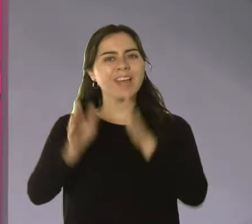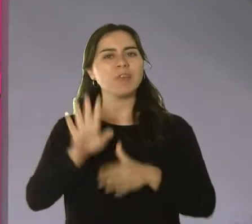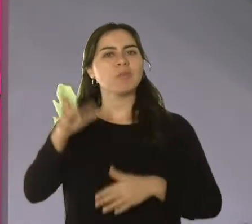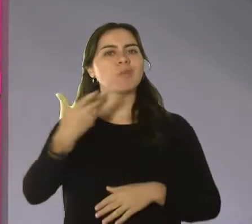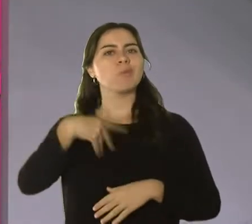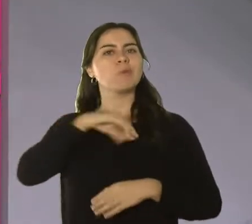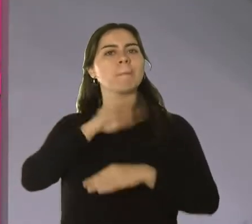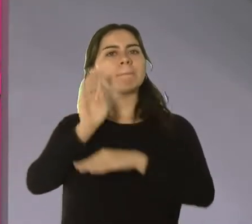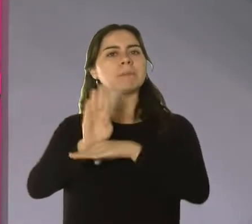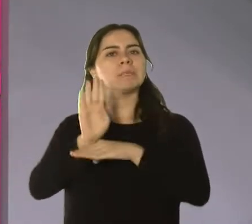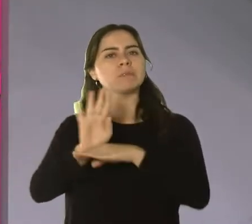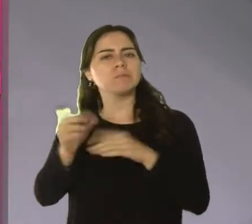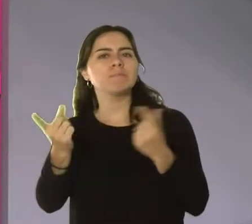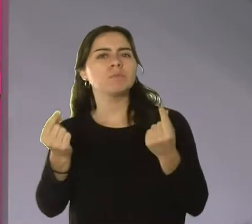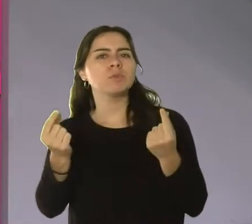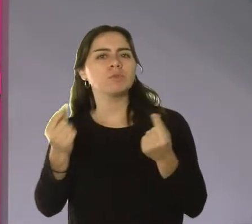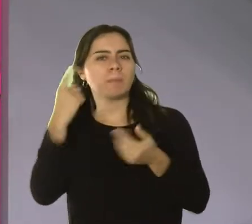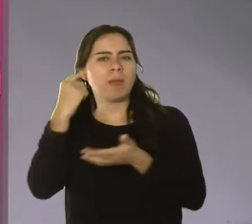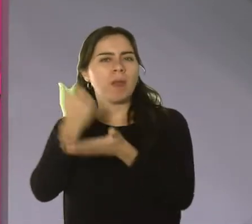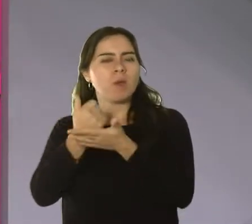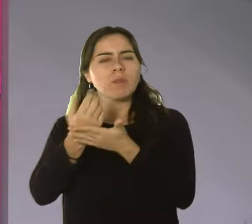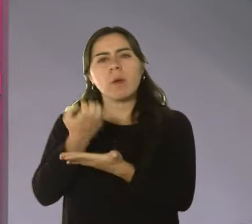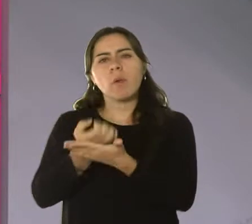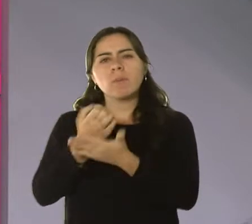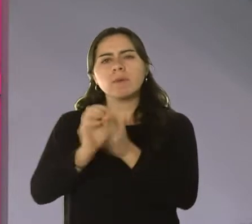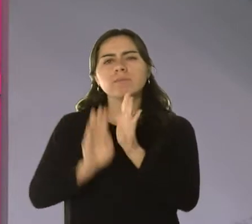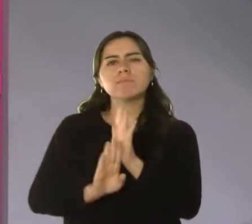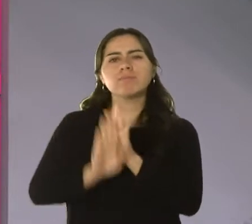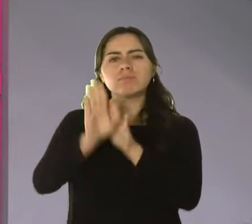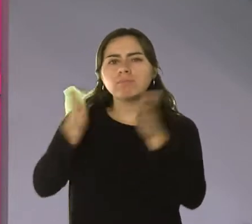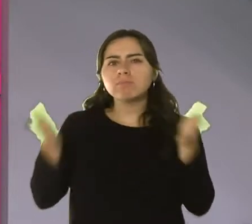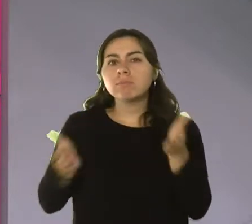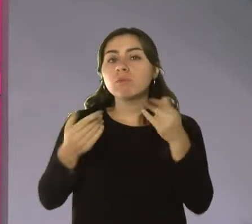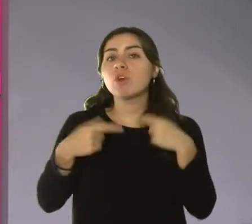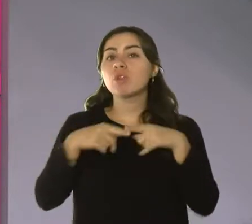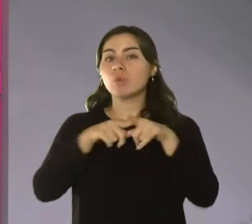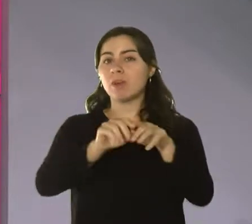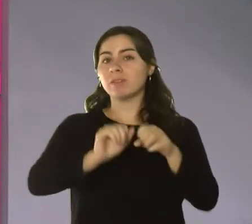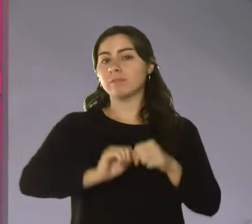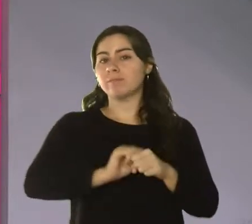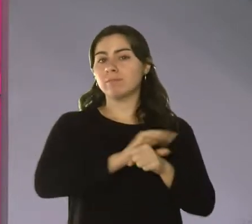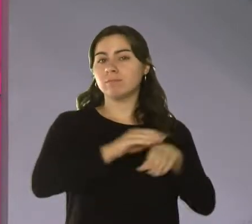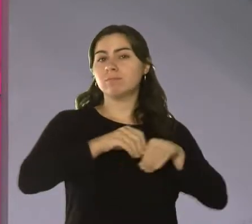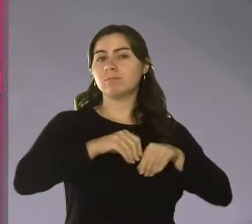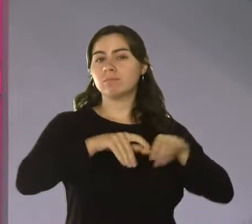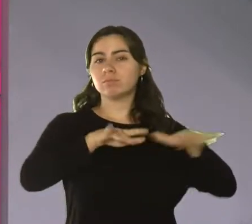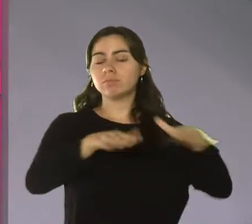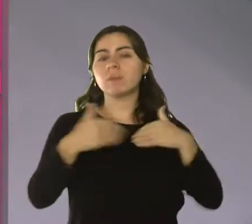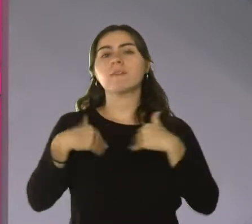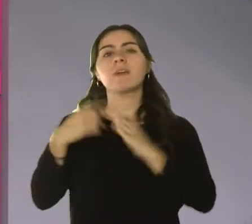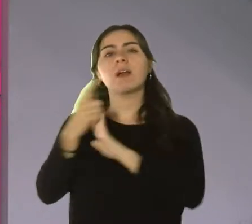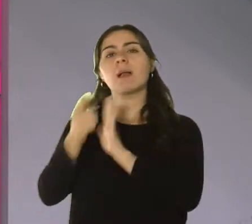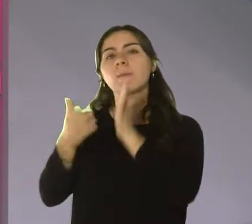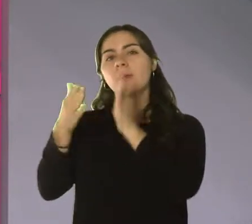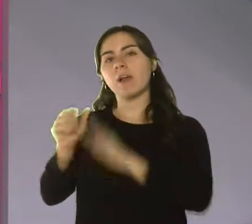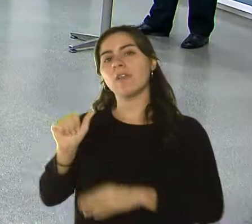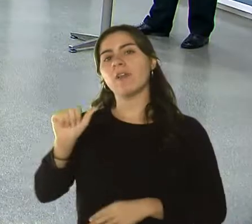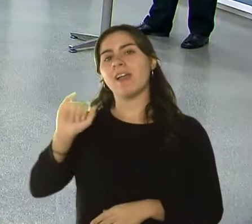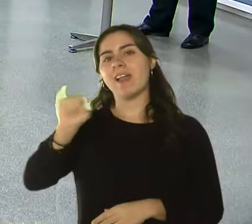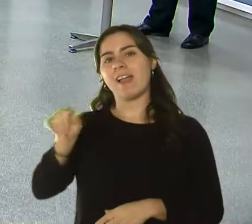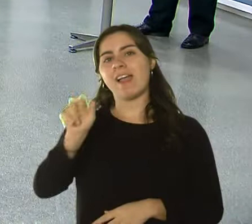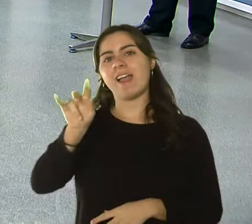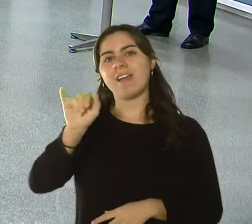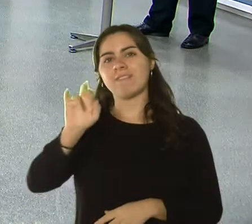la economía hacia adelante durante la pandemia. En esta ocasión nos acompaña el abogado Javier Vilariño,